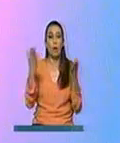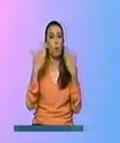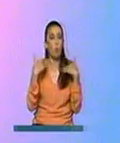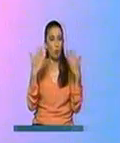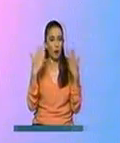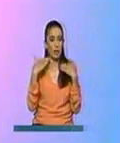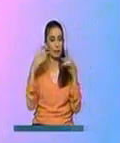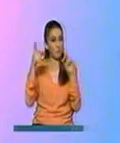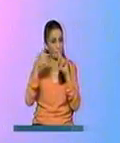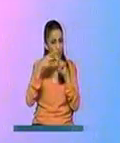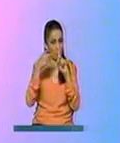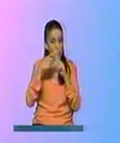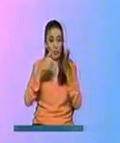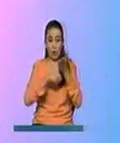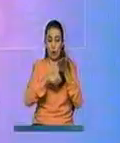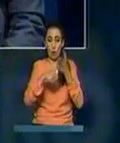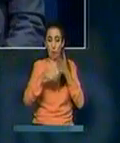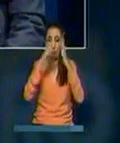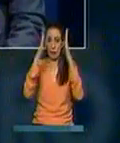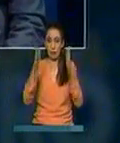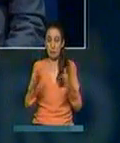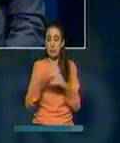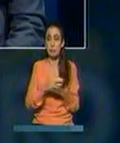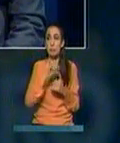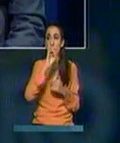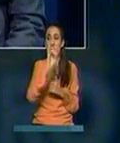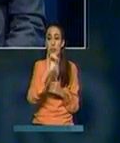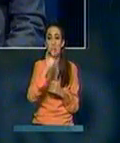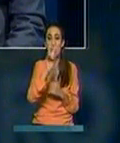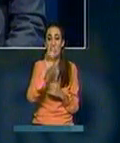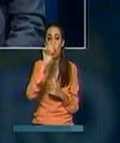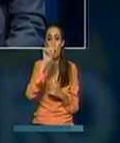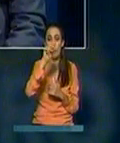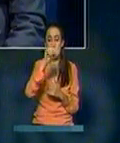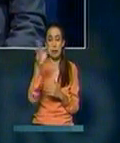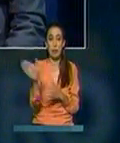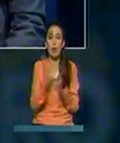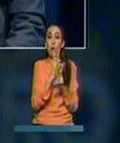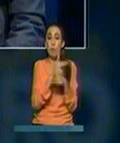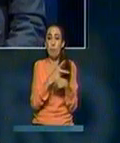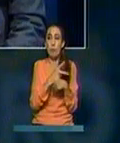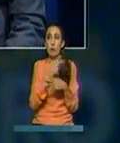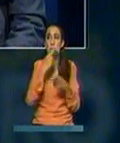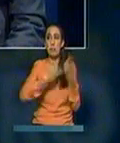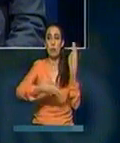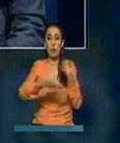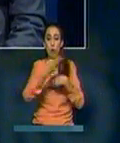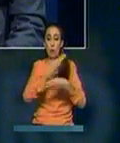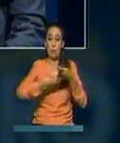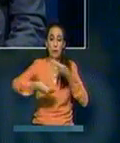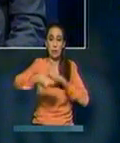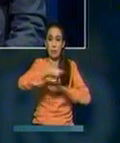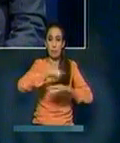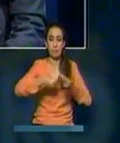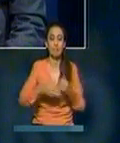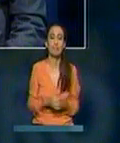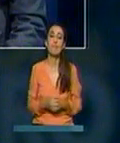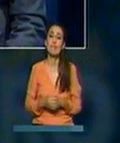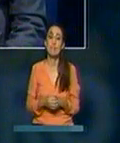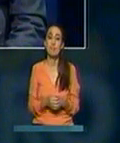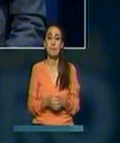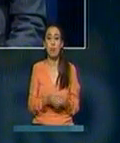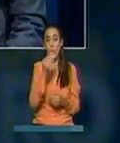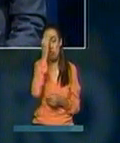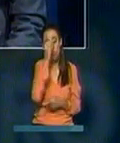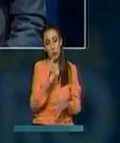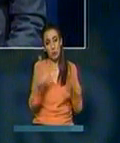Guayaquil, donde se encuentra el ministro Iván Ontaneda, ministro de Producción, Comercio Exterior, Inversiones y Pesca. Ministro, buenas